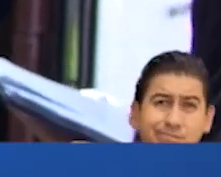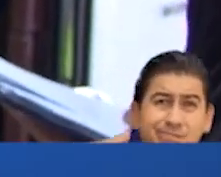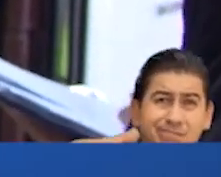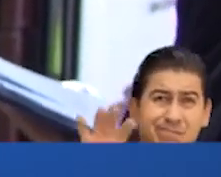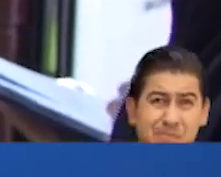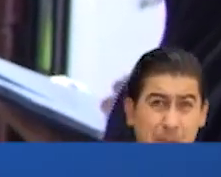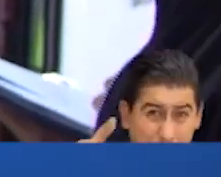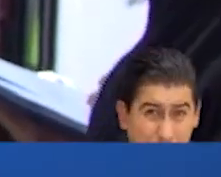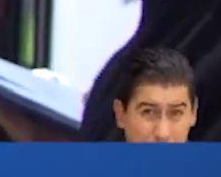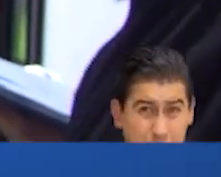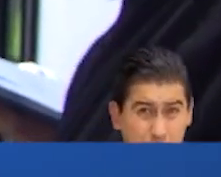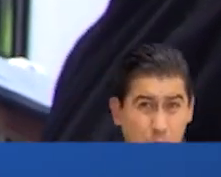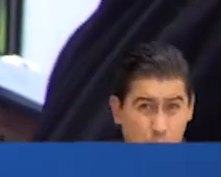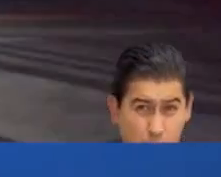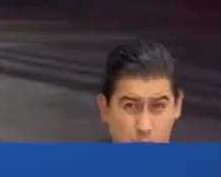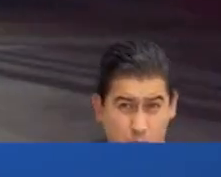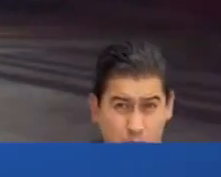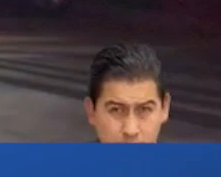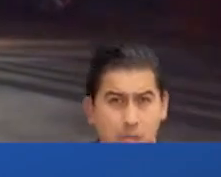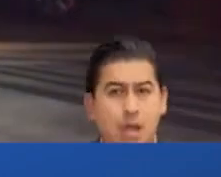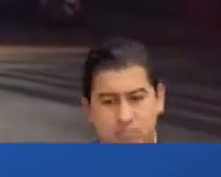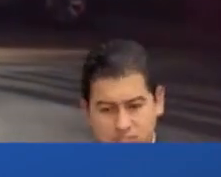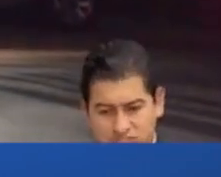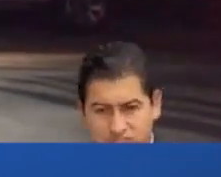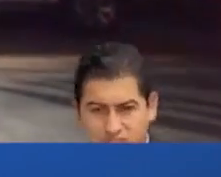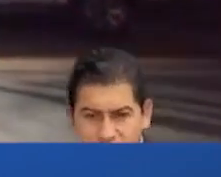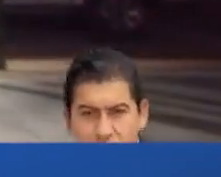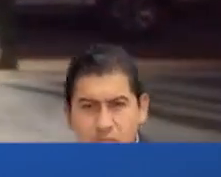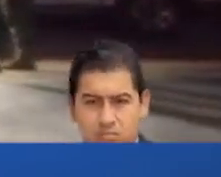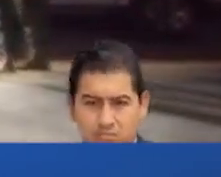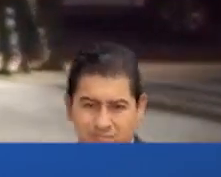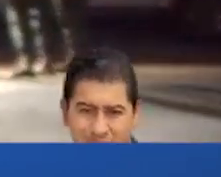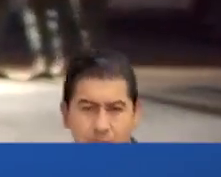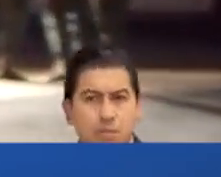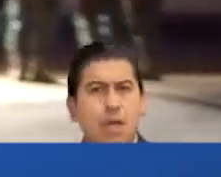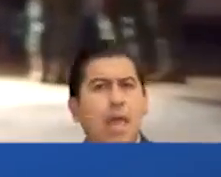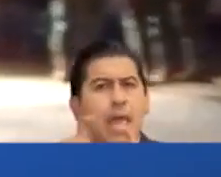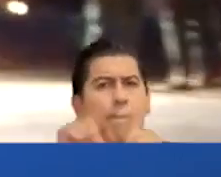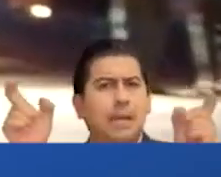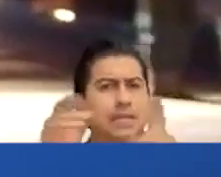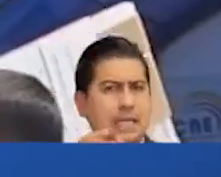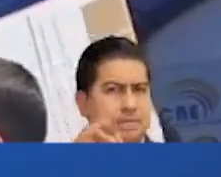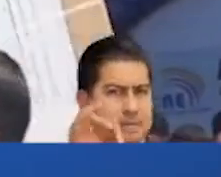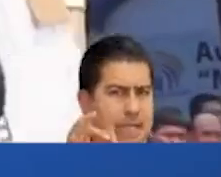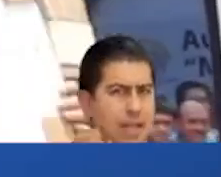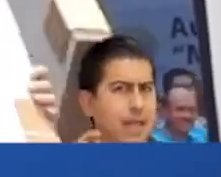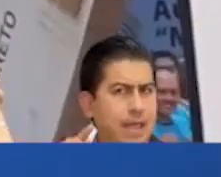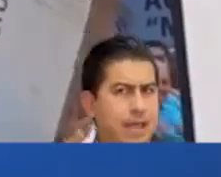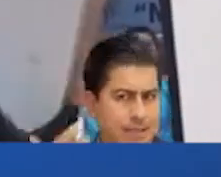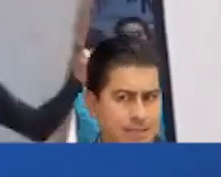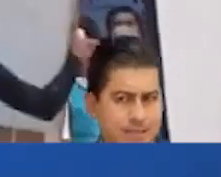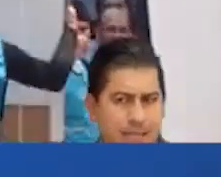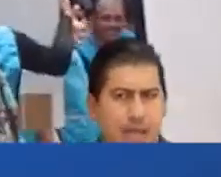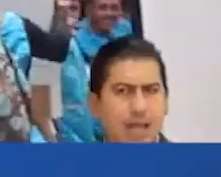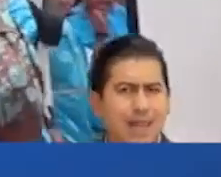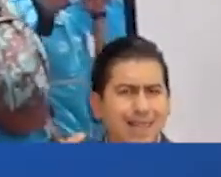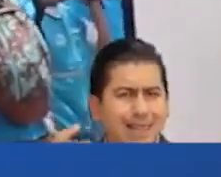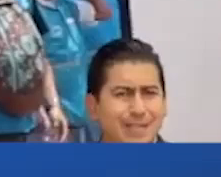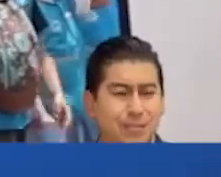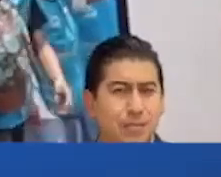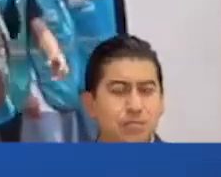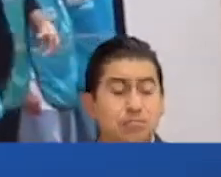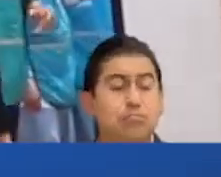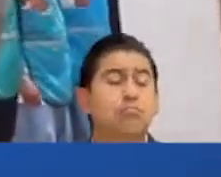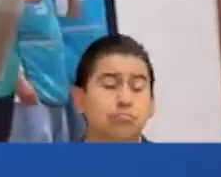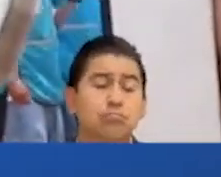presidente Daniel Noboa. Quienes no asistan a votar o no cumplan con su rol en las juntas receptoras del voto deberán pagar multas. Ese día